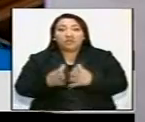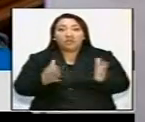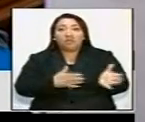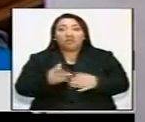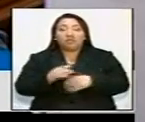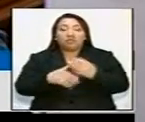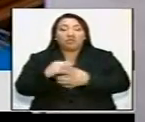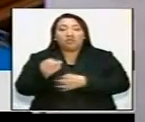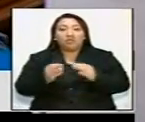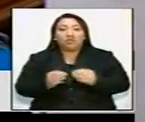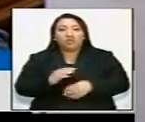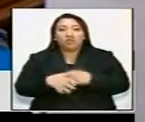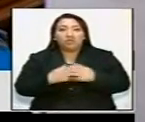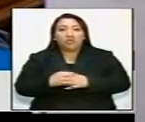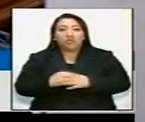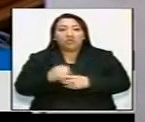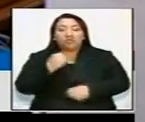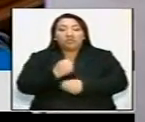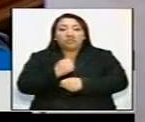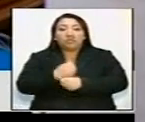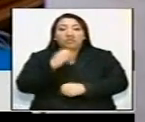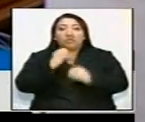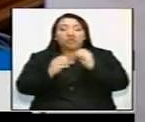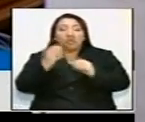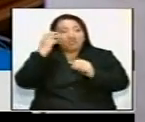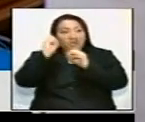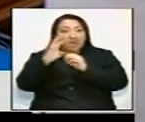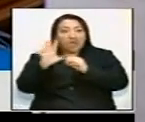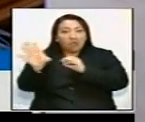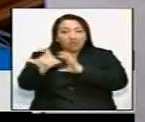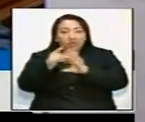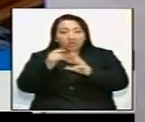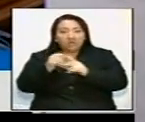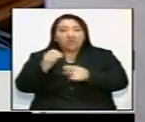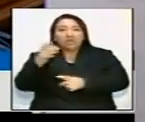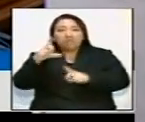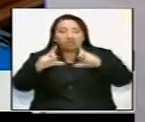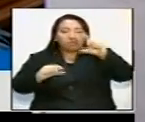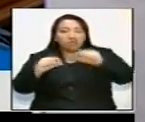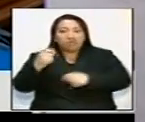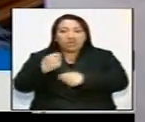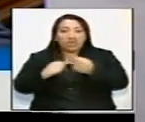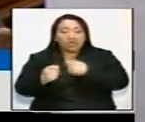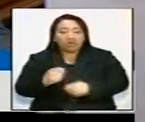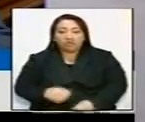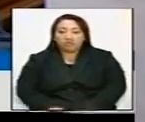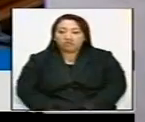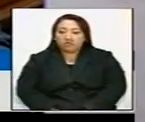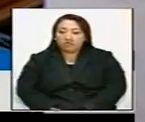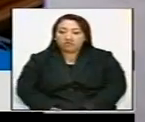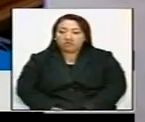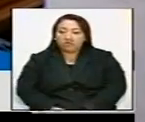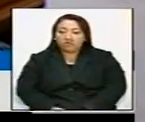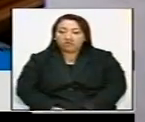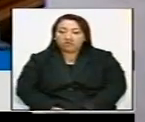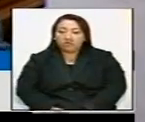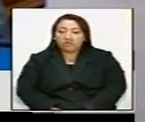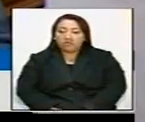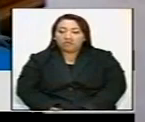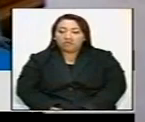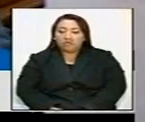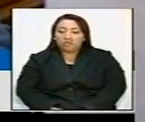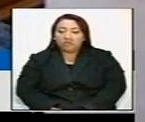los precios de los commodities, por los precios de los minerales. Y el Perú en